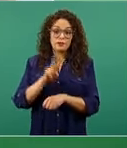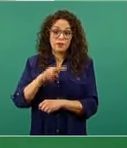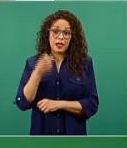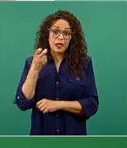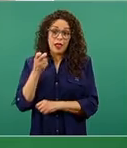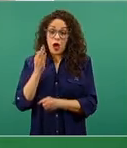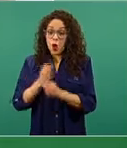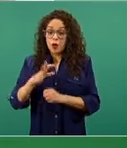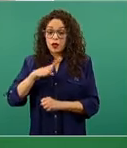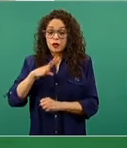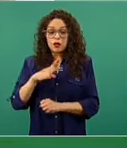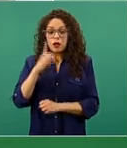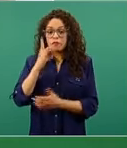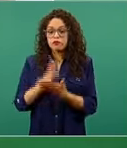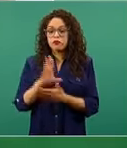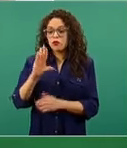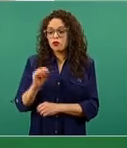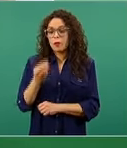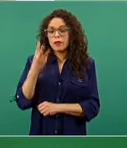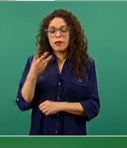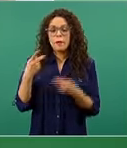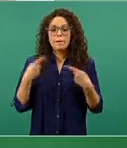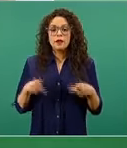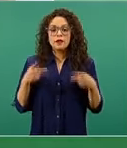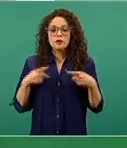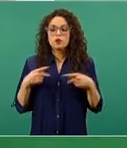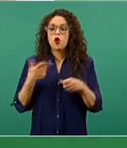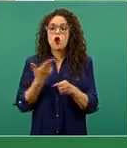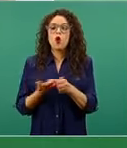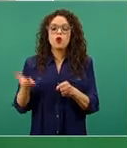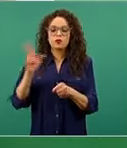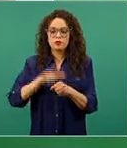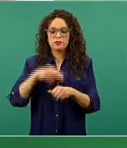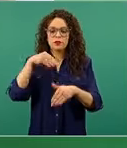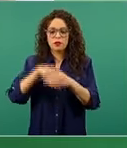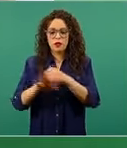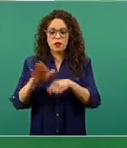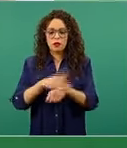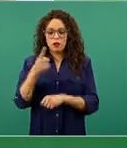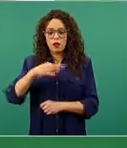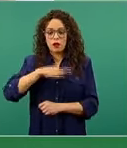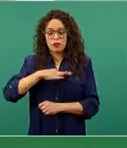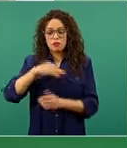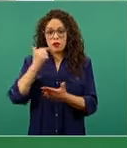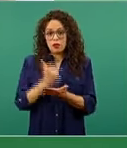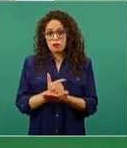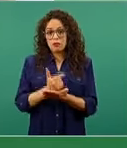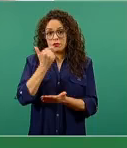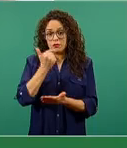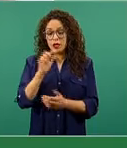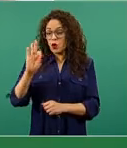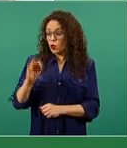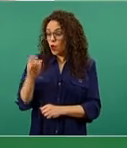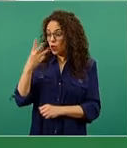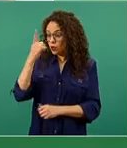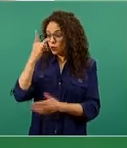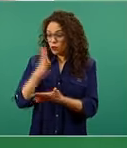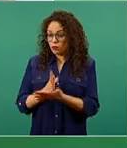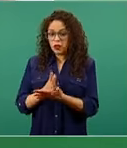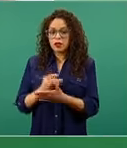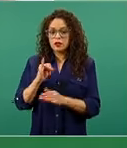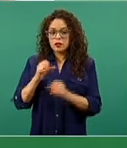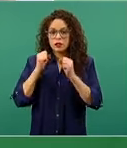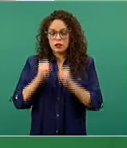solamente 93 pacientes hospitalizados por infección respiratoria aguda, de los cuales solo 43 están confirmados